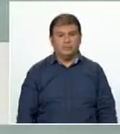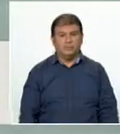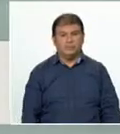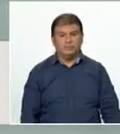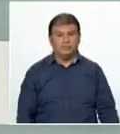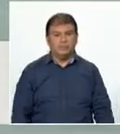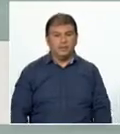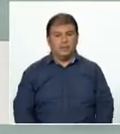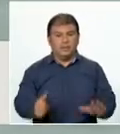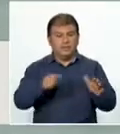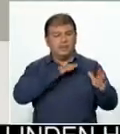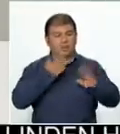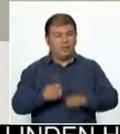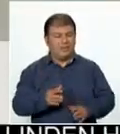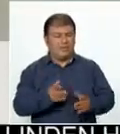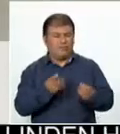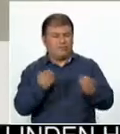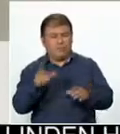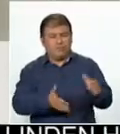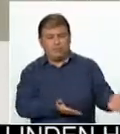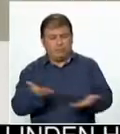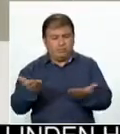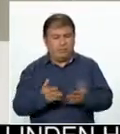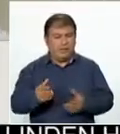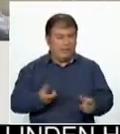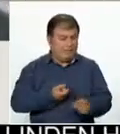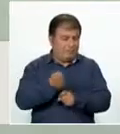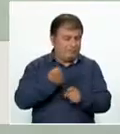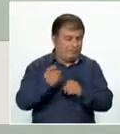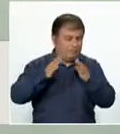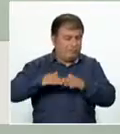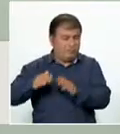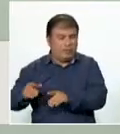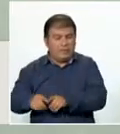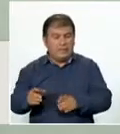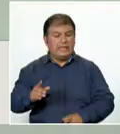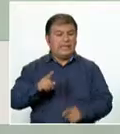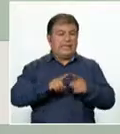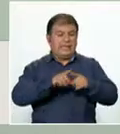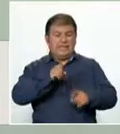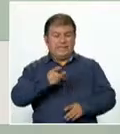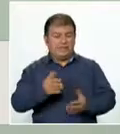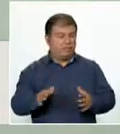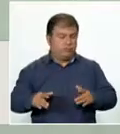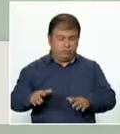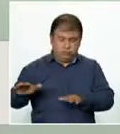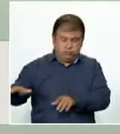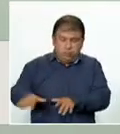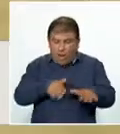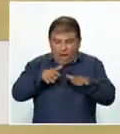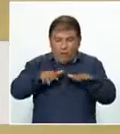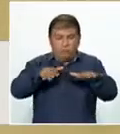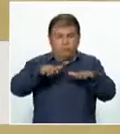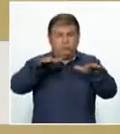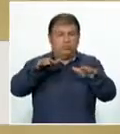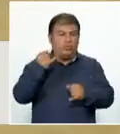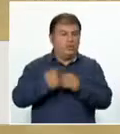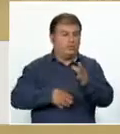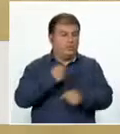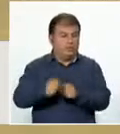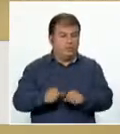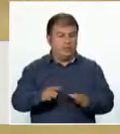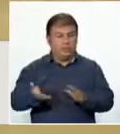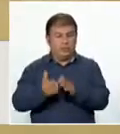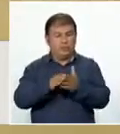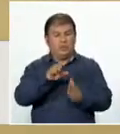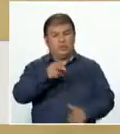6 muertos, miles de evacuados y daños sin precedentes. El estado de Texas sufre una de las peores inundaciones de los últimos años y la ciudad de